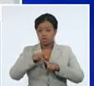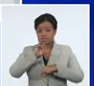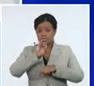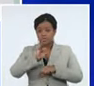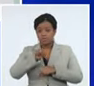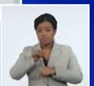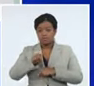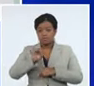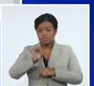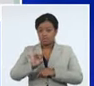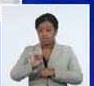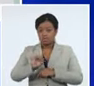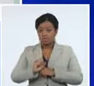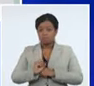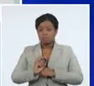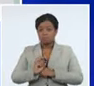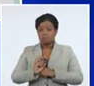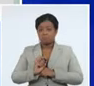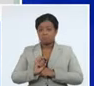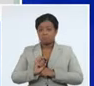7,7% son las provincias.